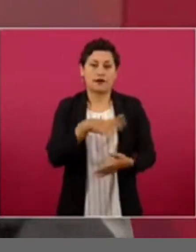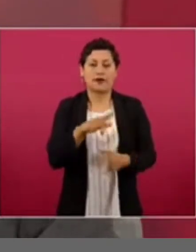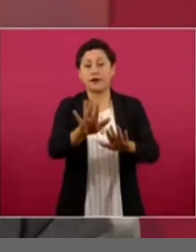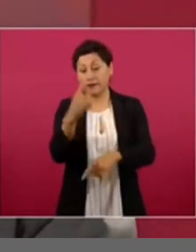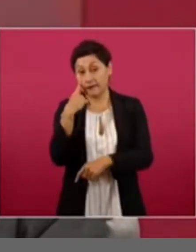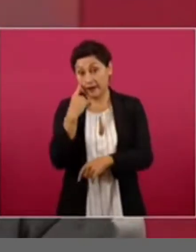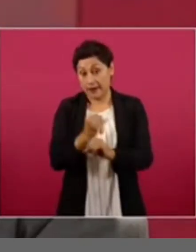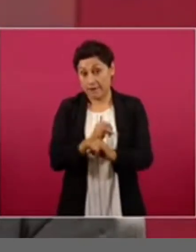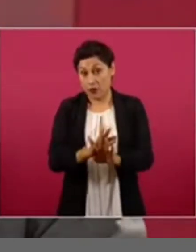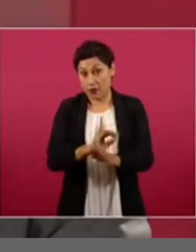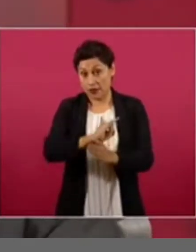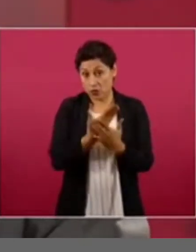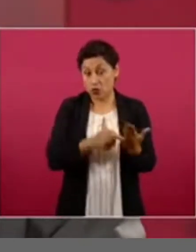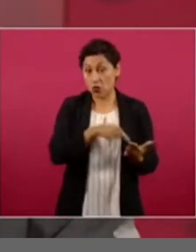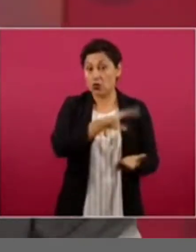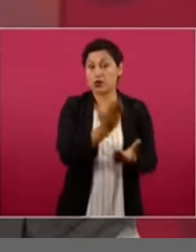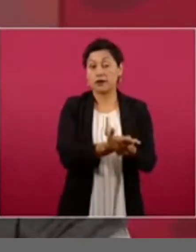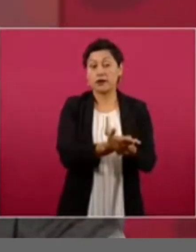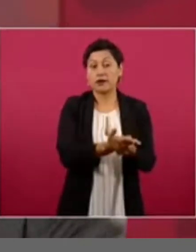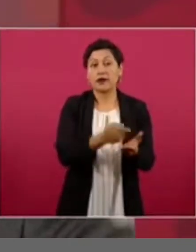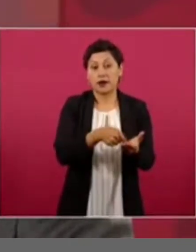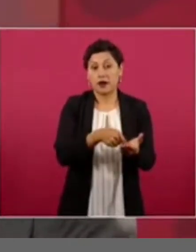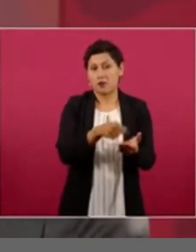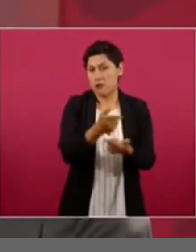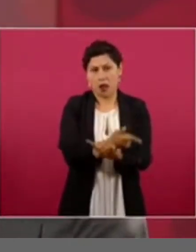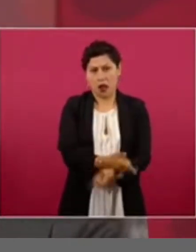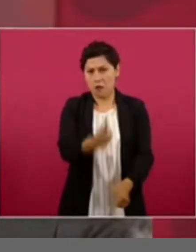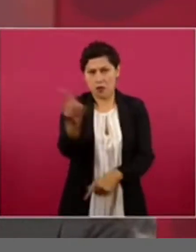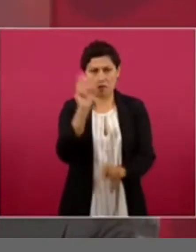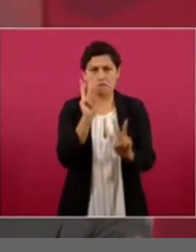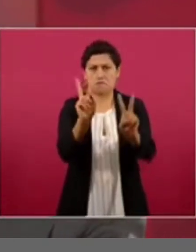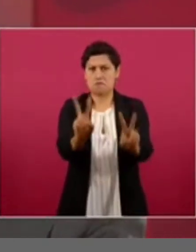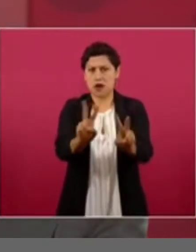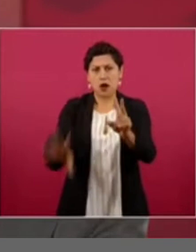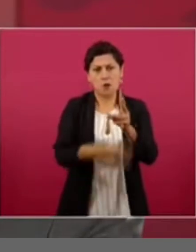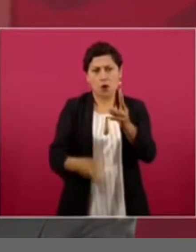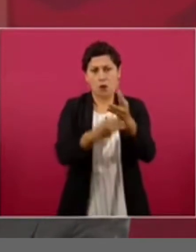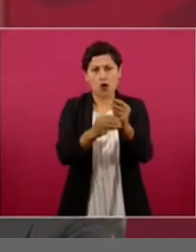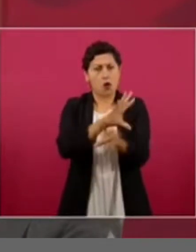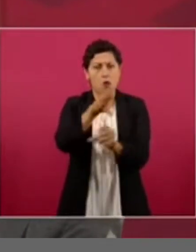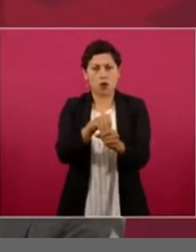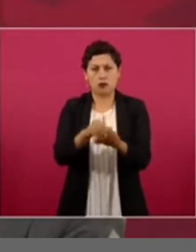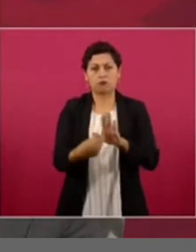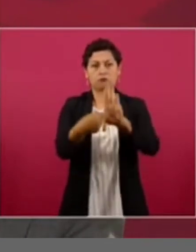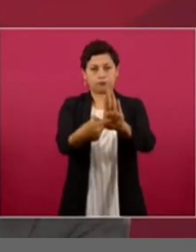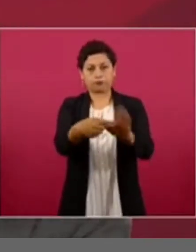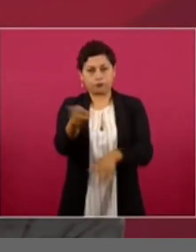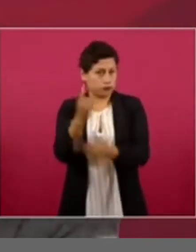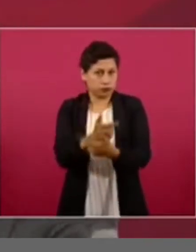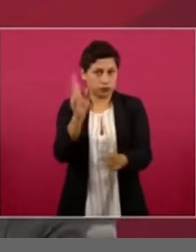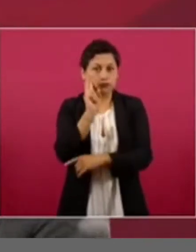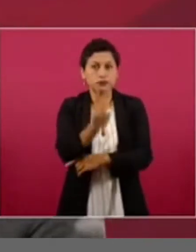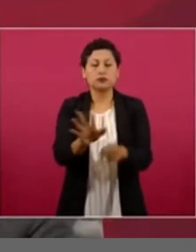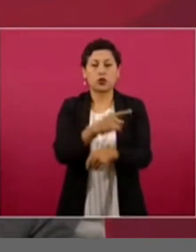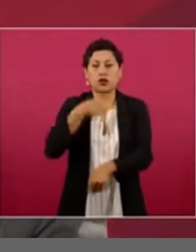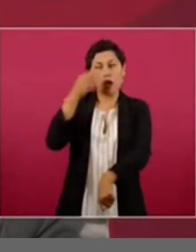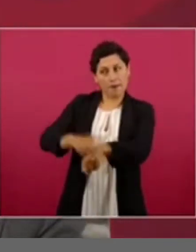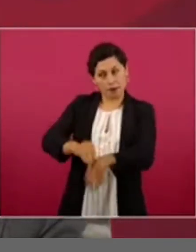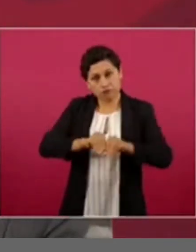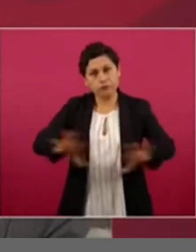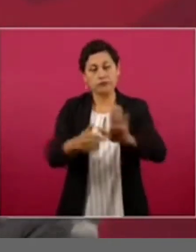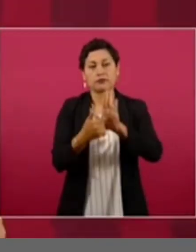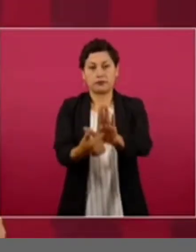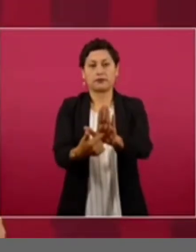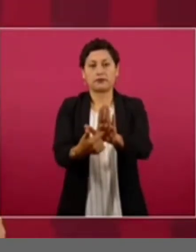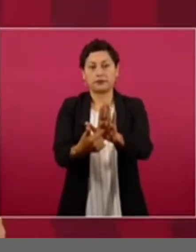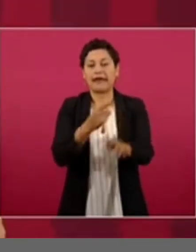Aclaro que este informe está disponible con todos sus anexos, porque di la instrucción de